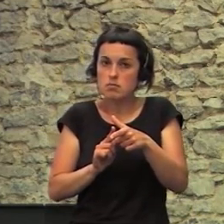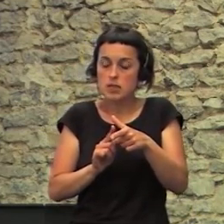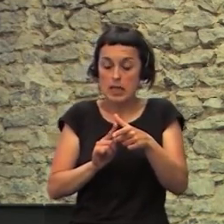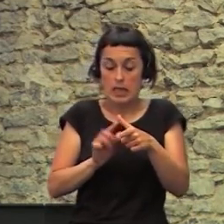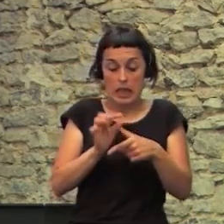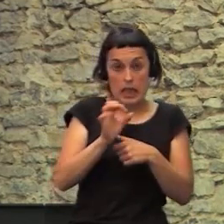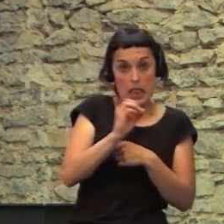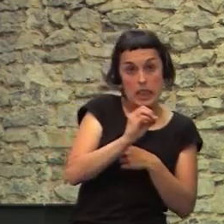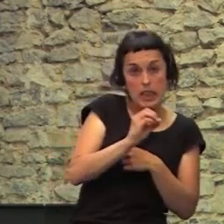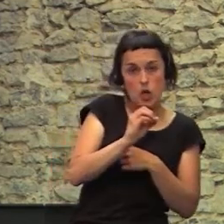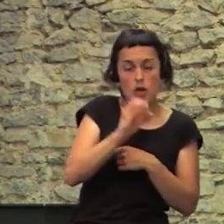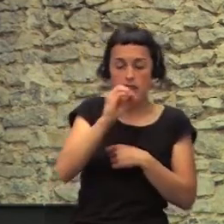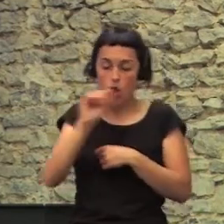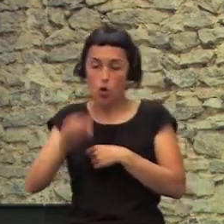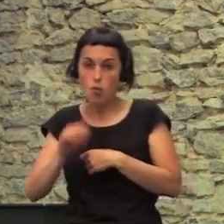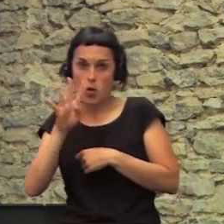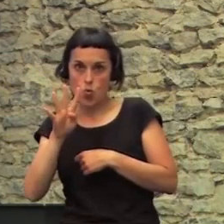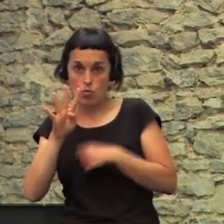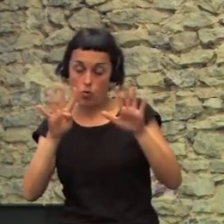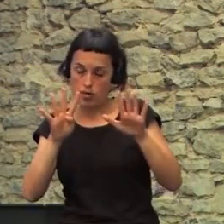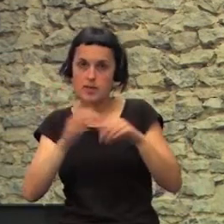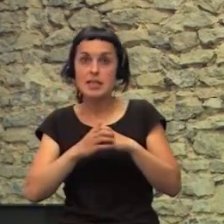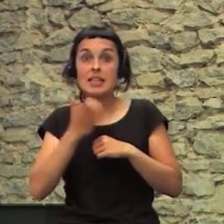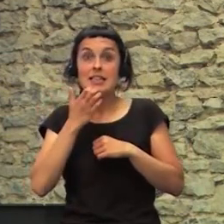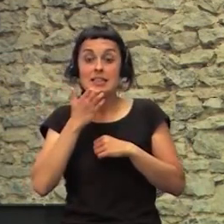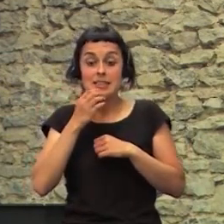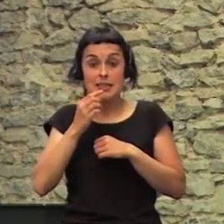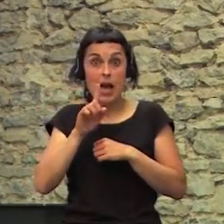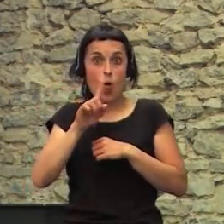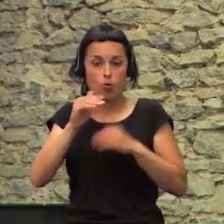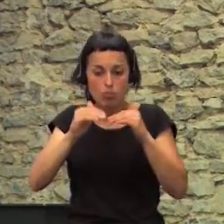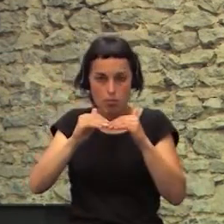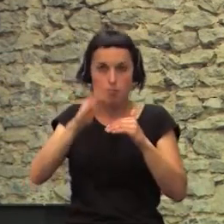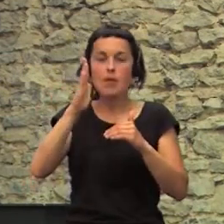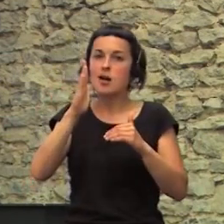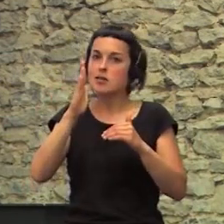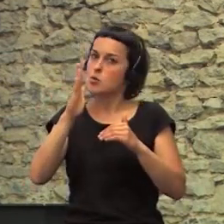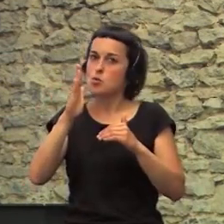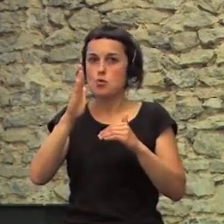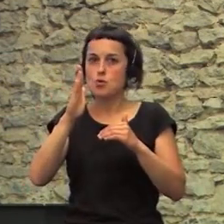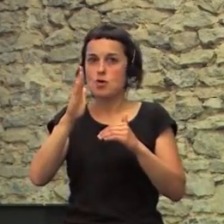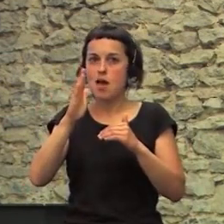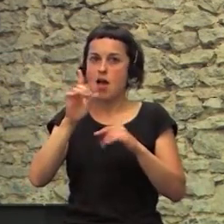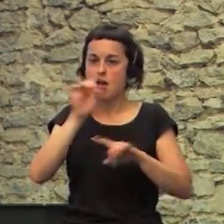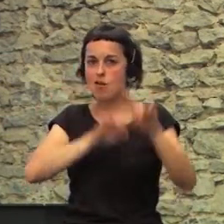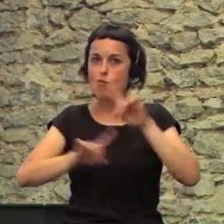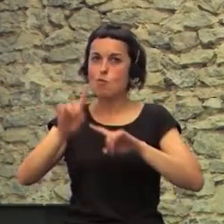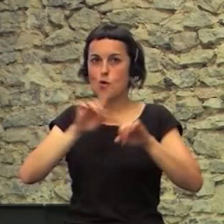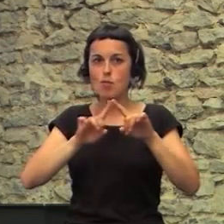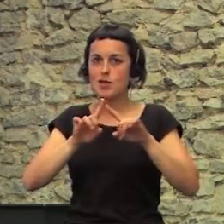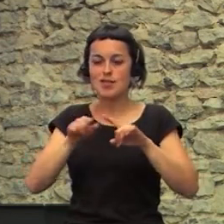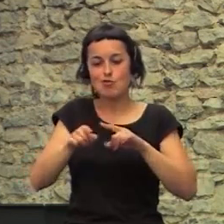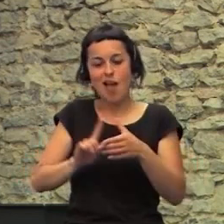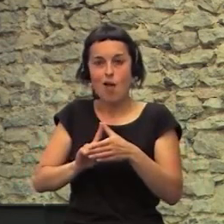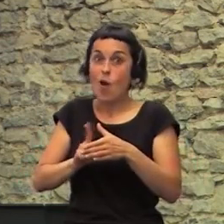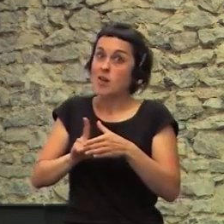tenía que ser entre 0, digamos, y 0,9. Si era mayor, ya entrabas en un lugar inaceptable para ser clítoris. De